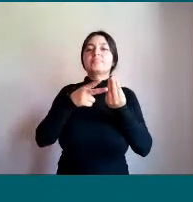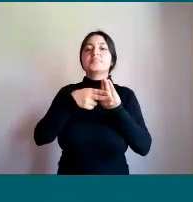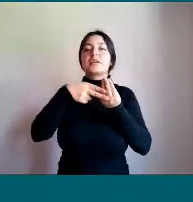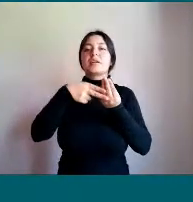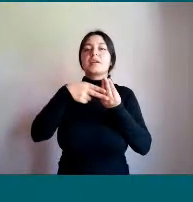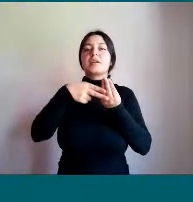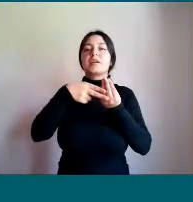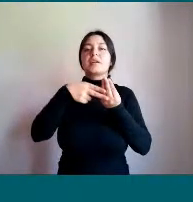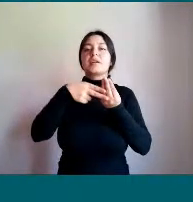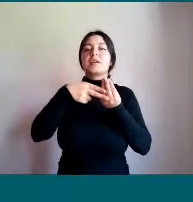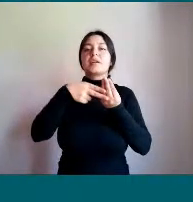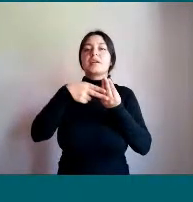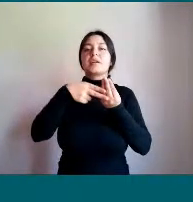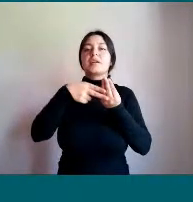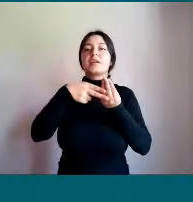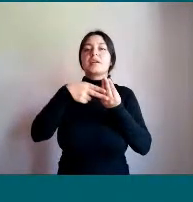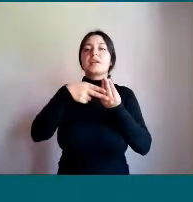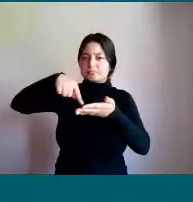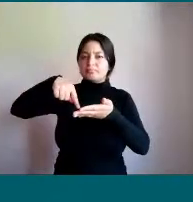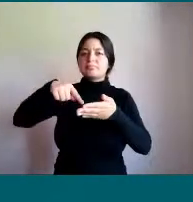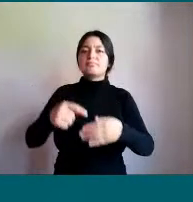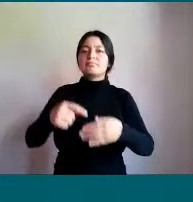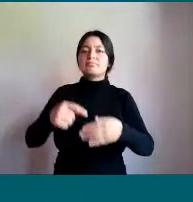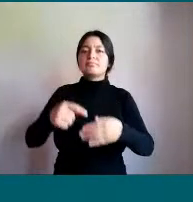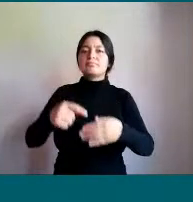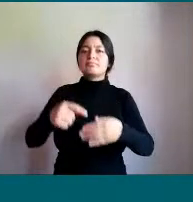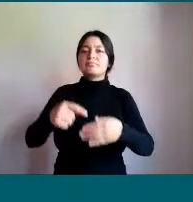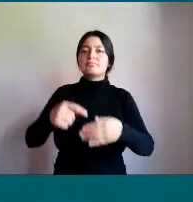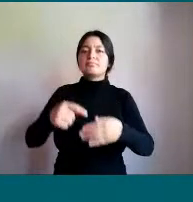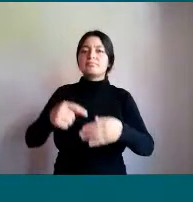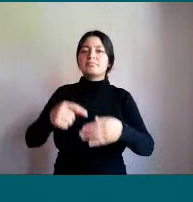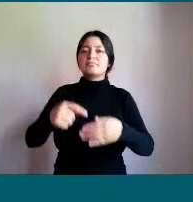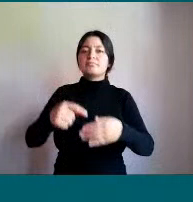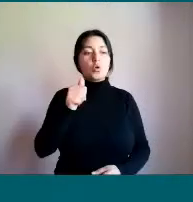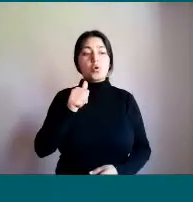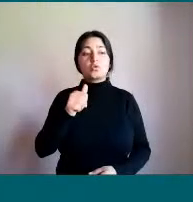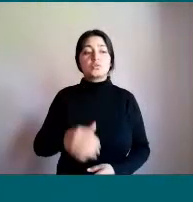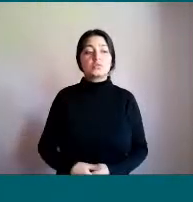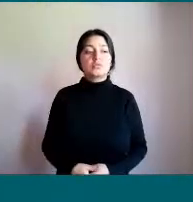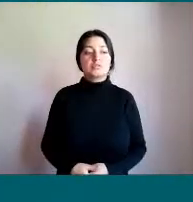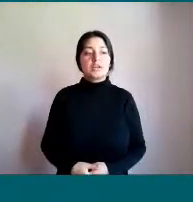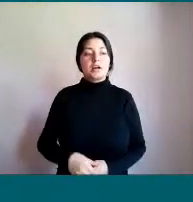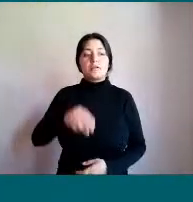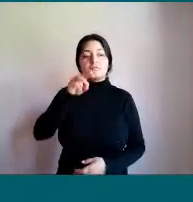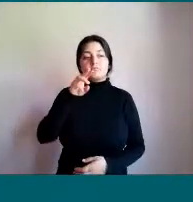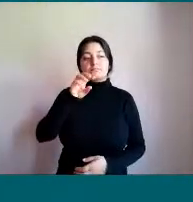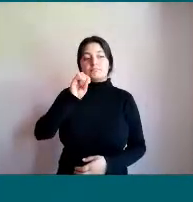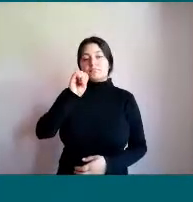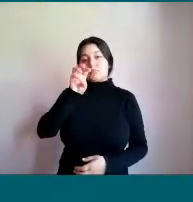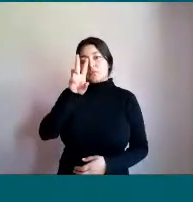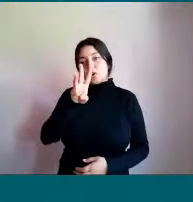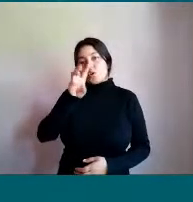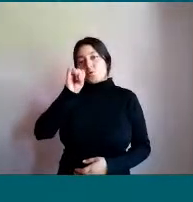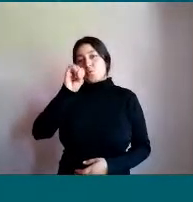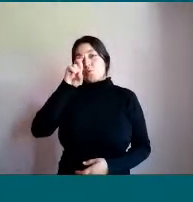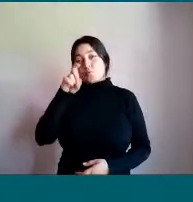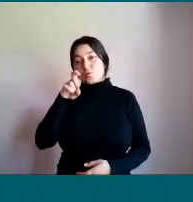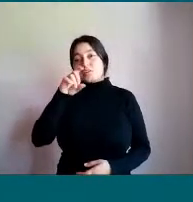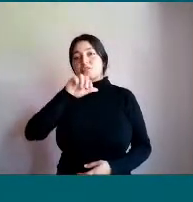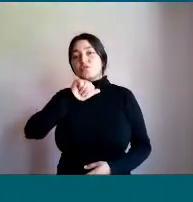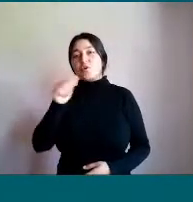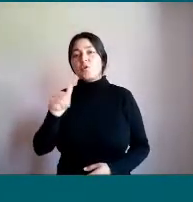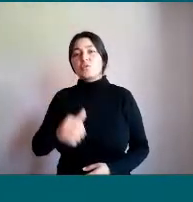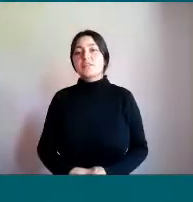está seguro que son las que más conocéis, ¿verdad? Tenemos Quizy, Flipgrid, Quizalike, Plickr, Kahoot,